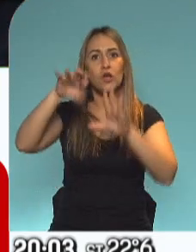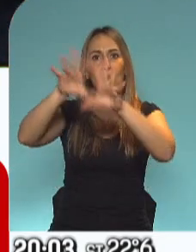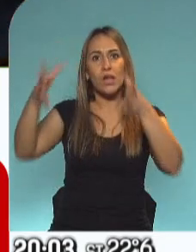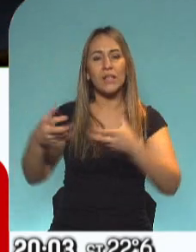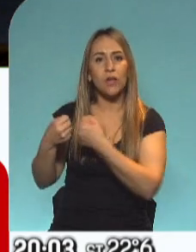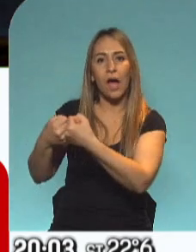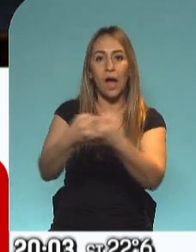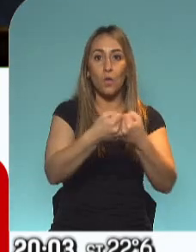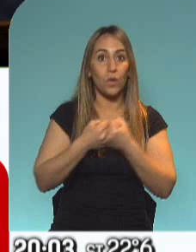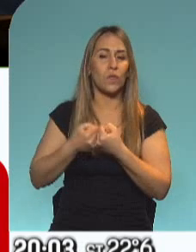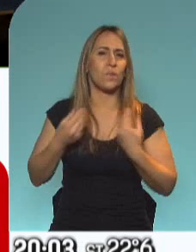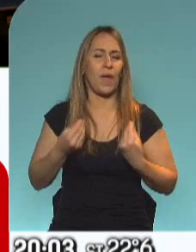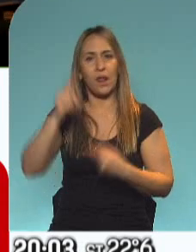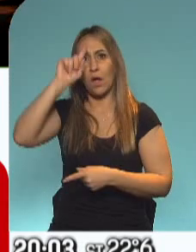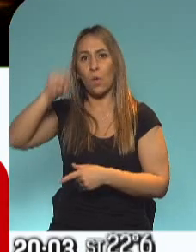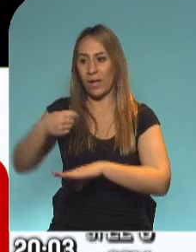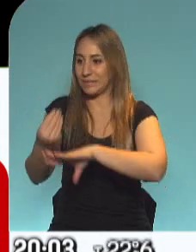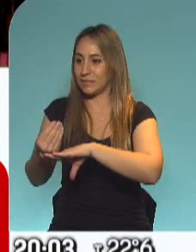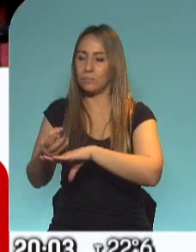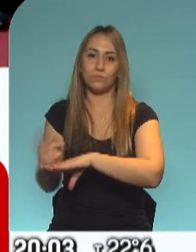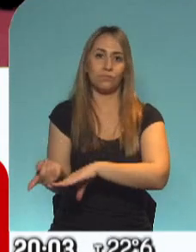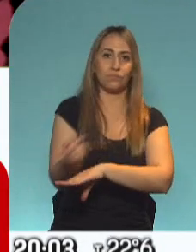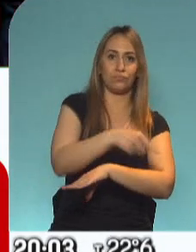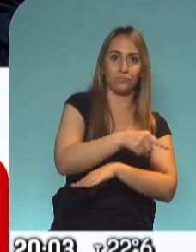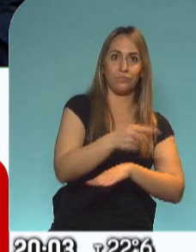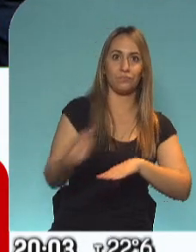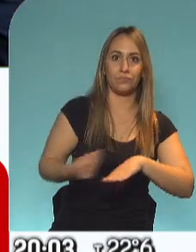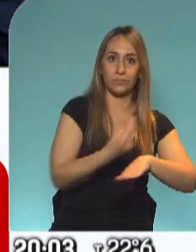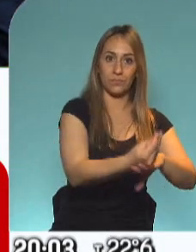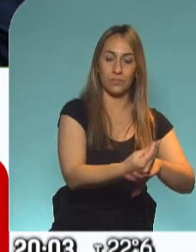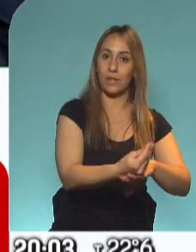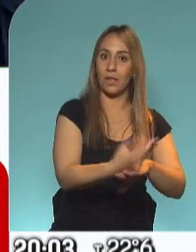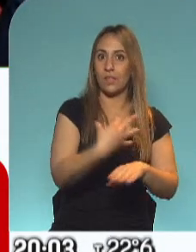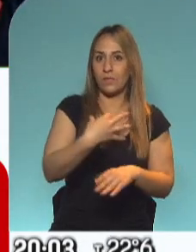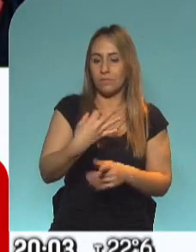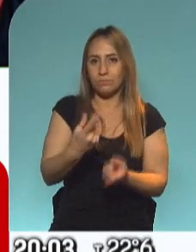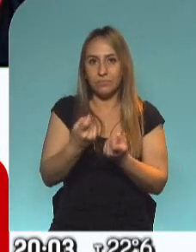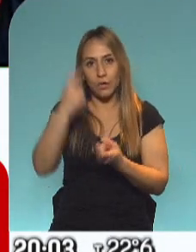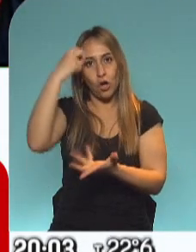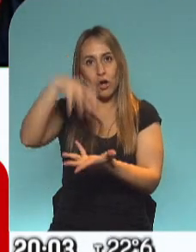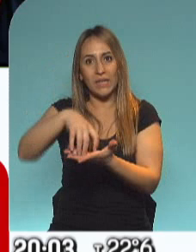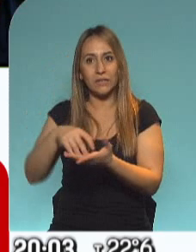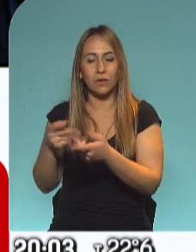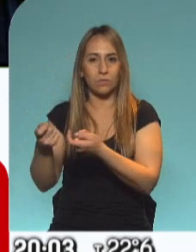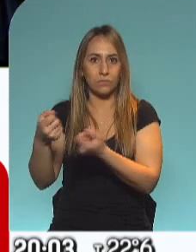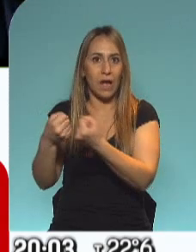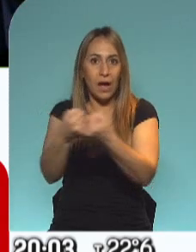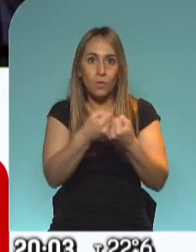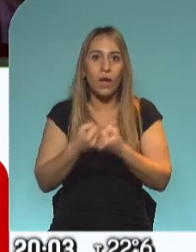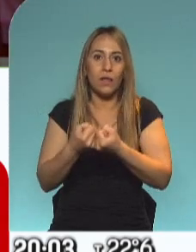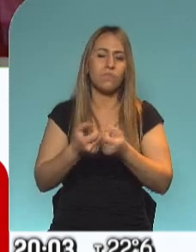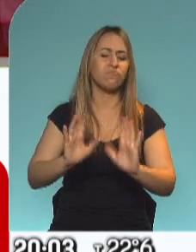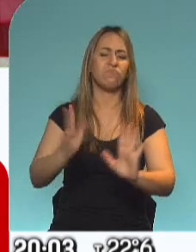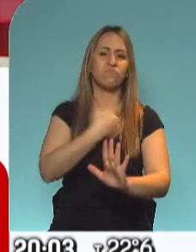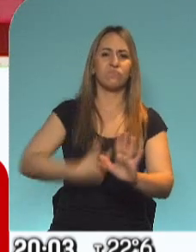otro, en este caso, los jueces que fueron hacia Comodoro Pi. Esto se hizo de una manera irregular, entonces ahora, cuando se analizan